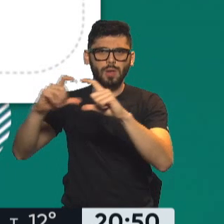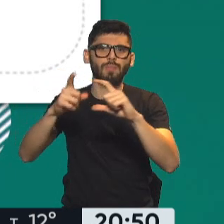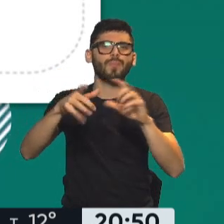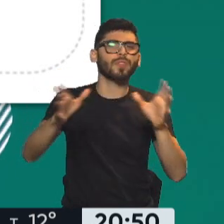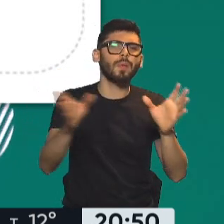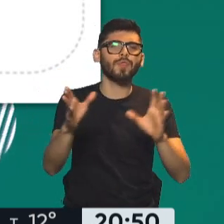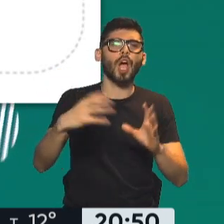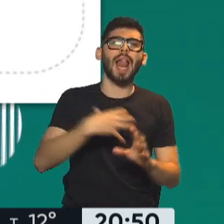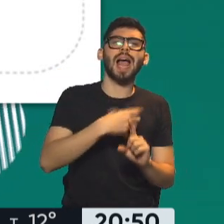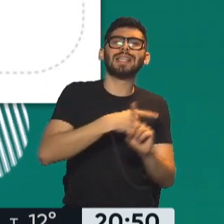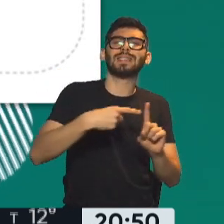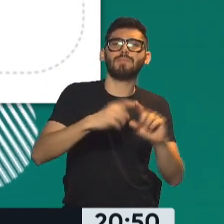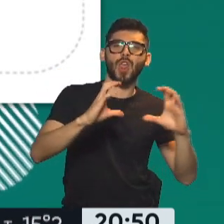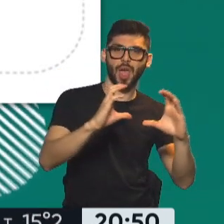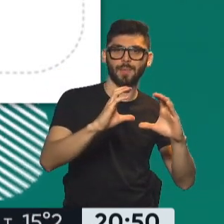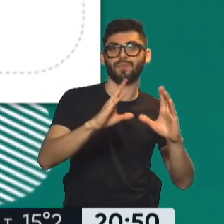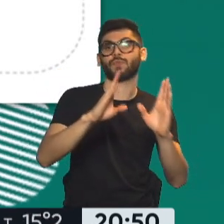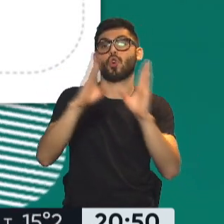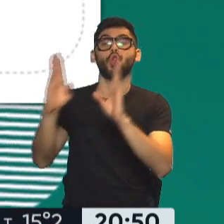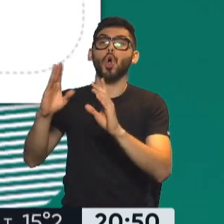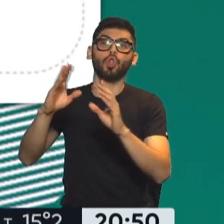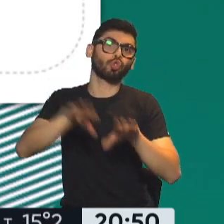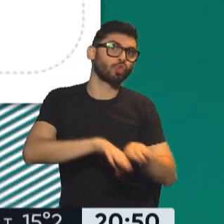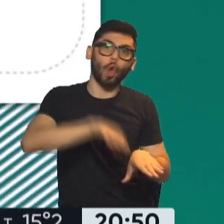media. A la derecha tenés el total del padrón,